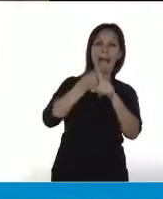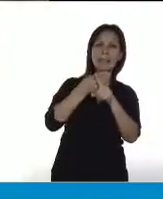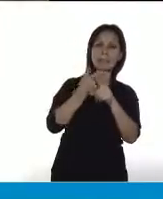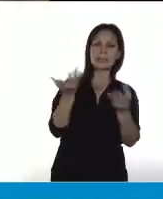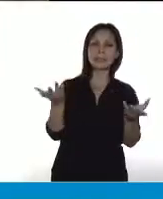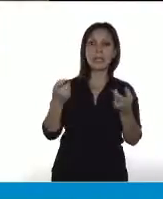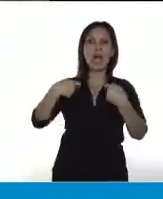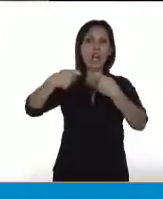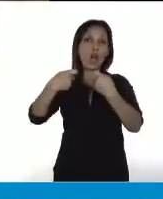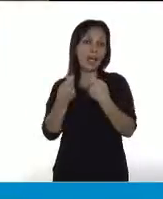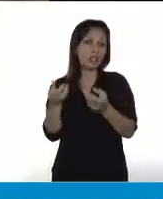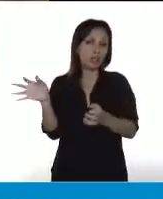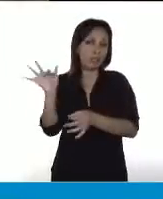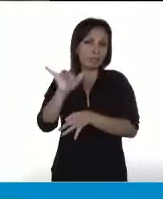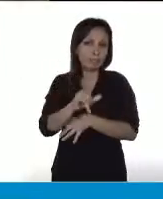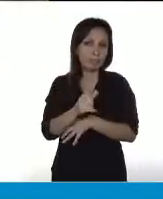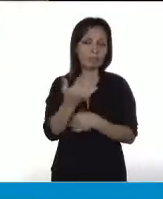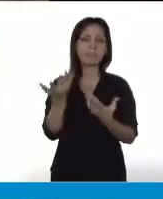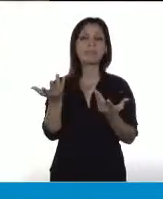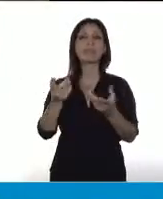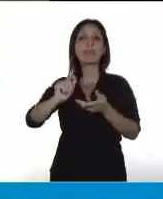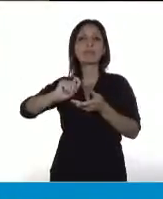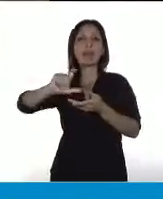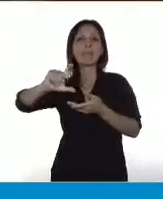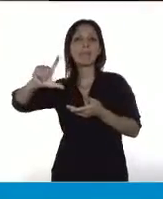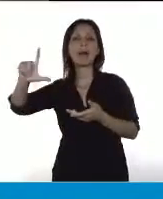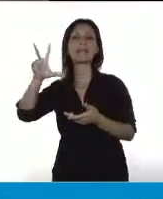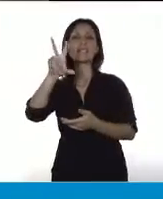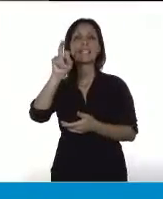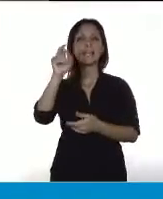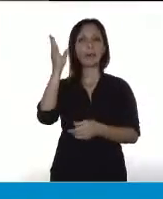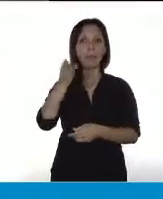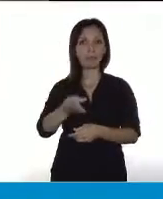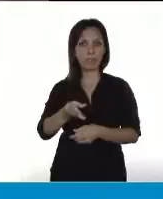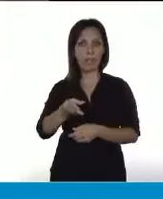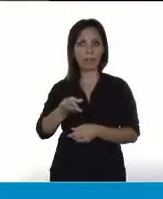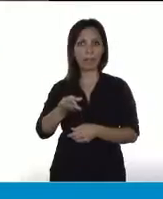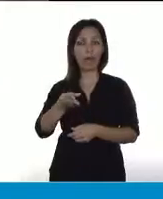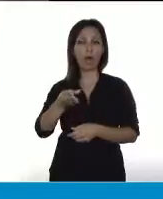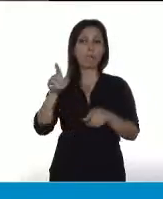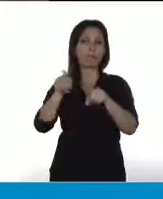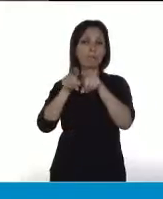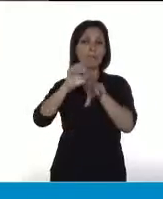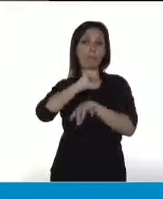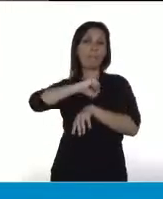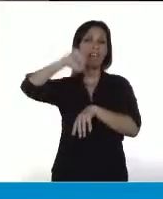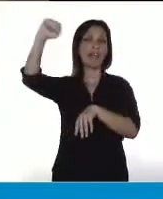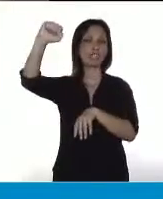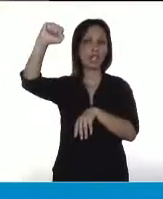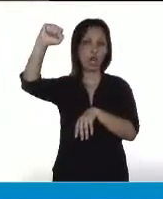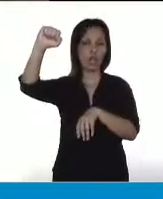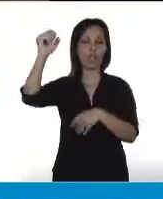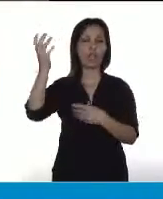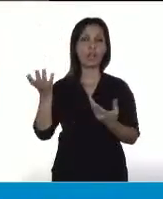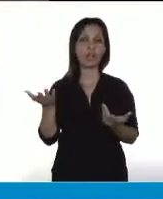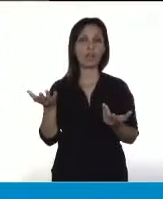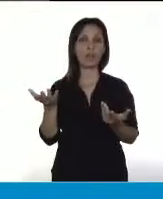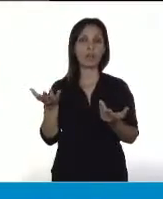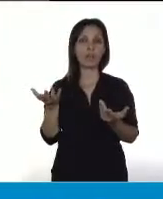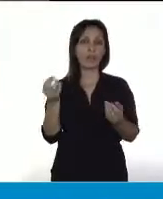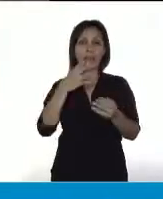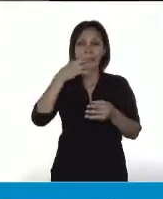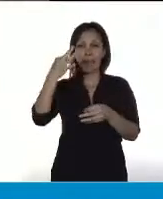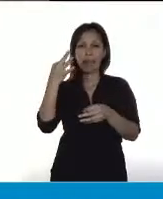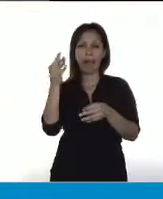la mayoría de los gastos, aumentan un 30% con un nivel de inflación proyectado que es un dibujo, eso